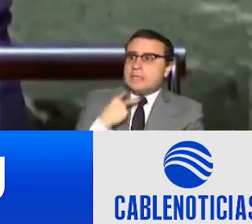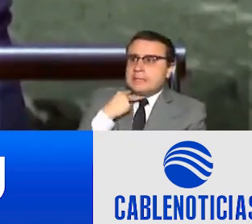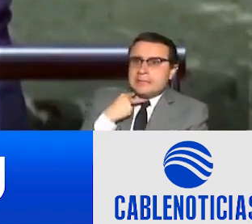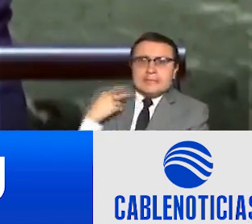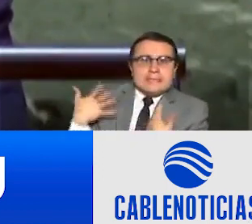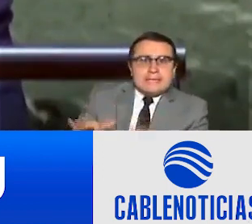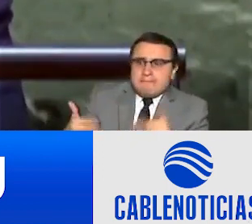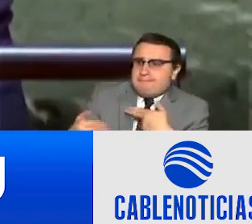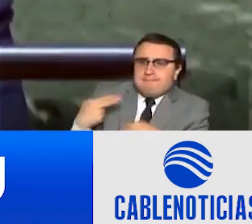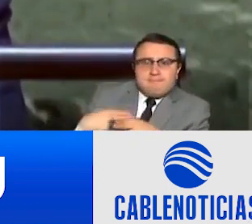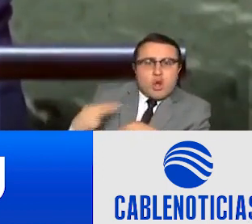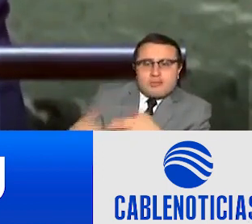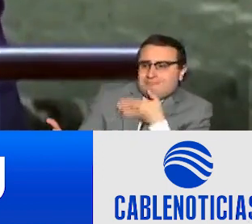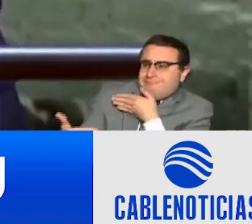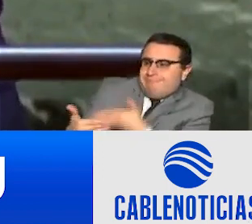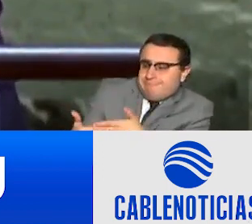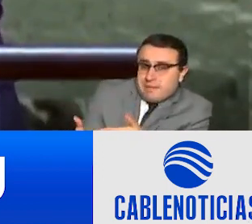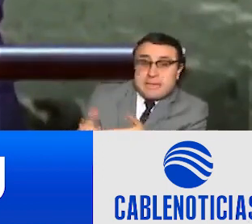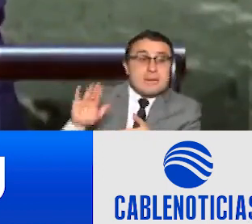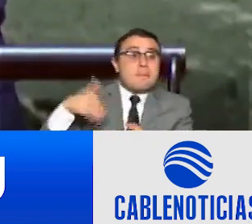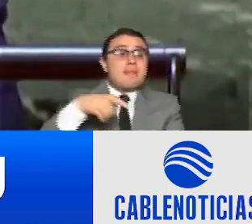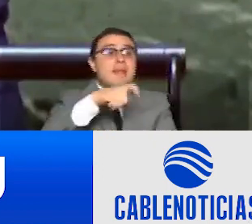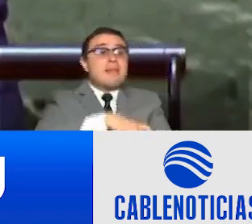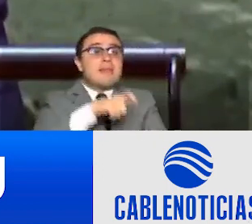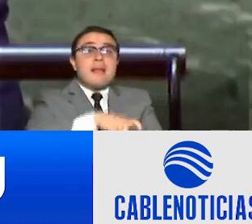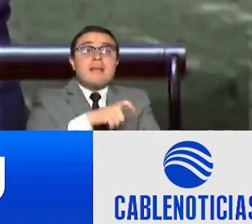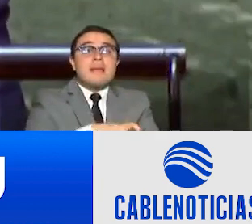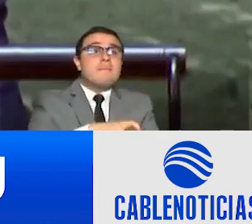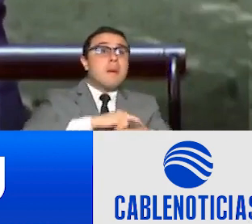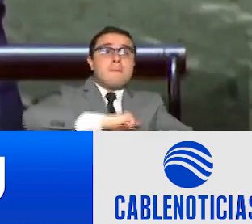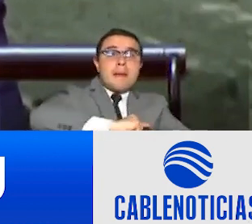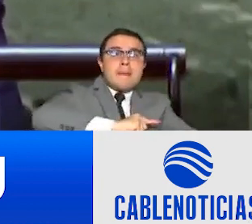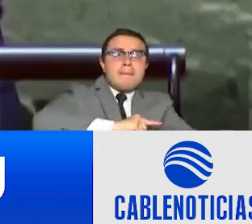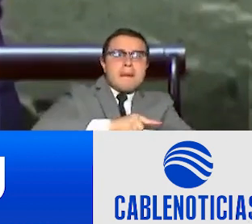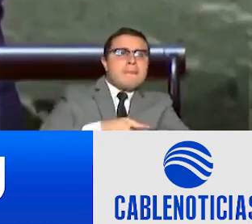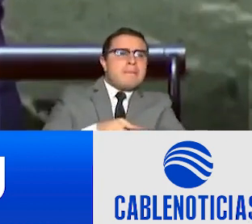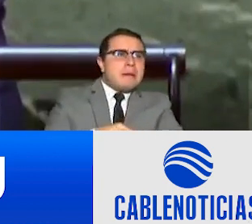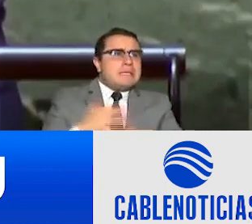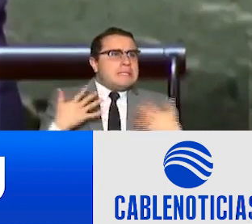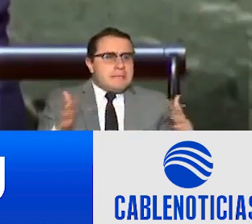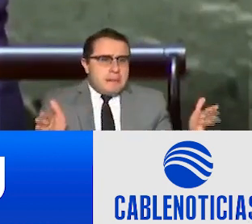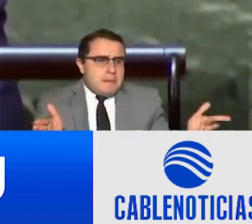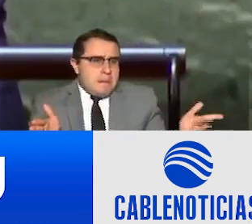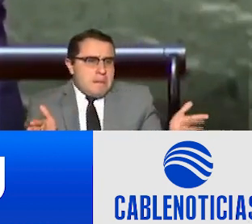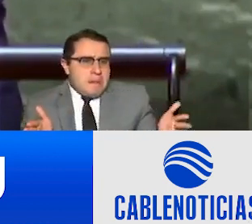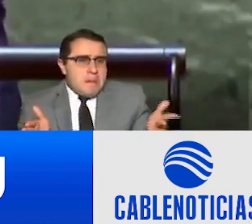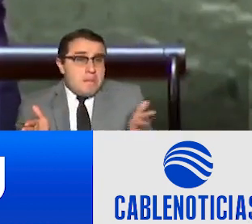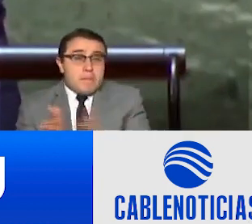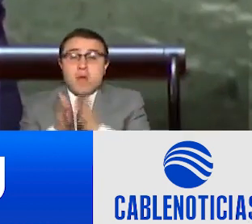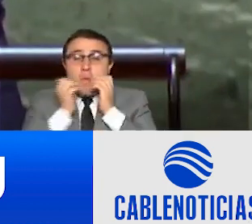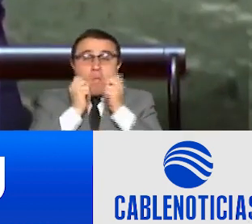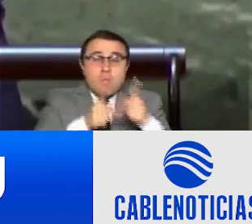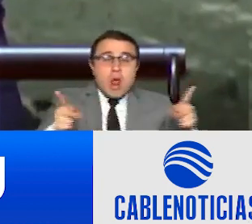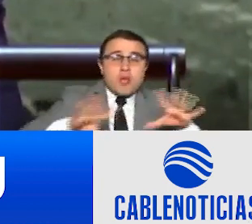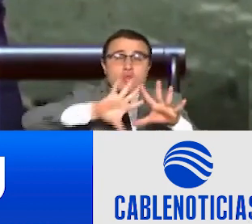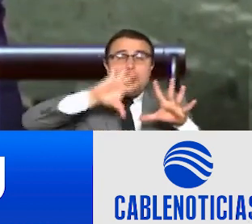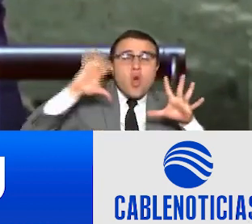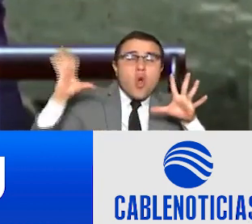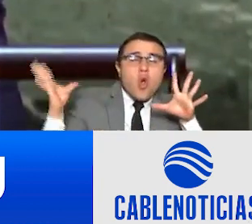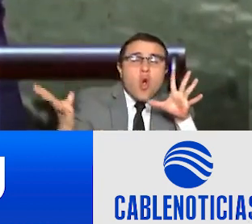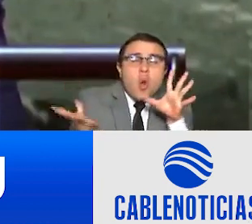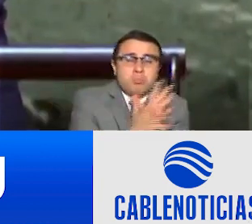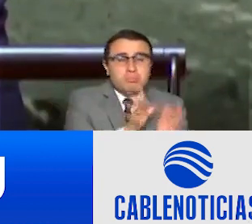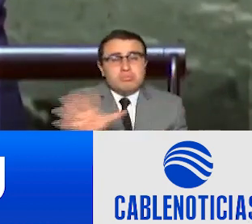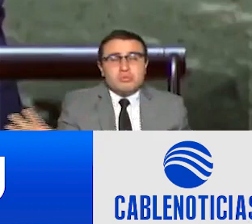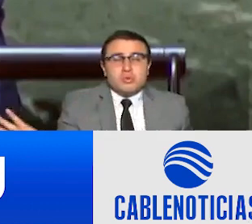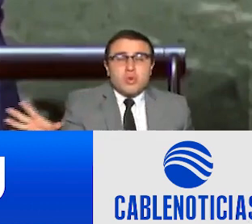decisiones fundamentales, no hay el tiempo que corre como un cronómetro en contra de toda la especie humana para